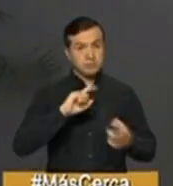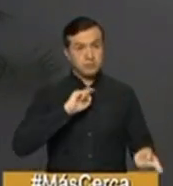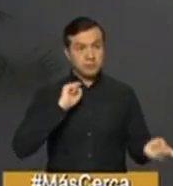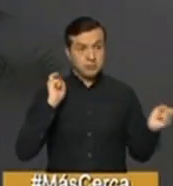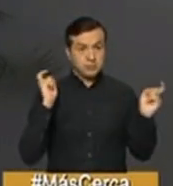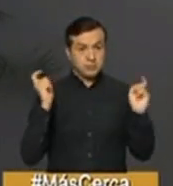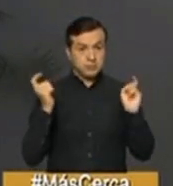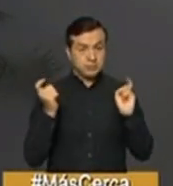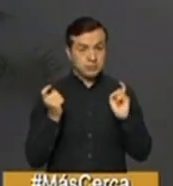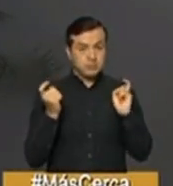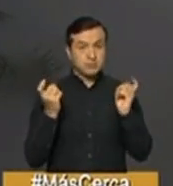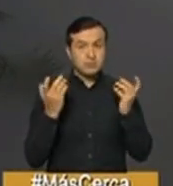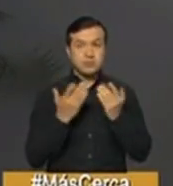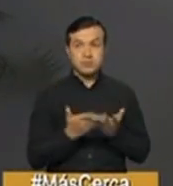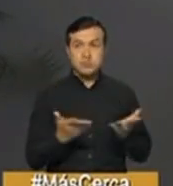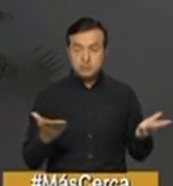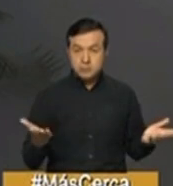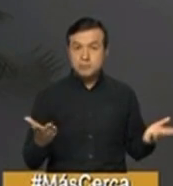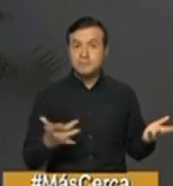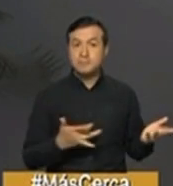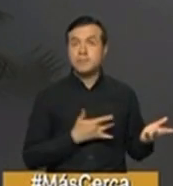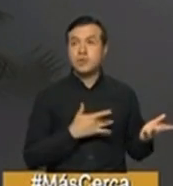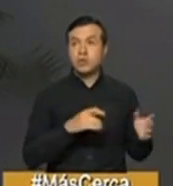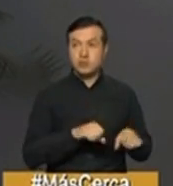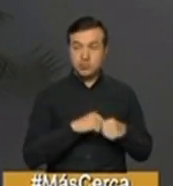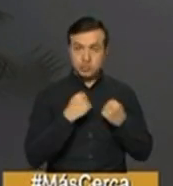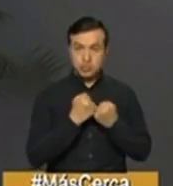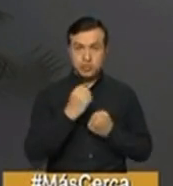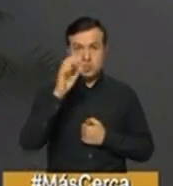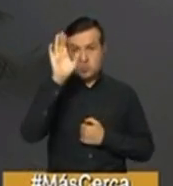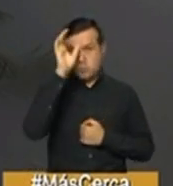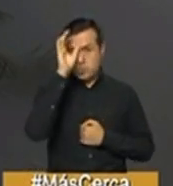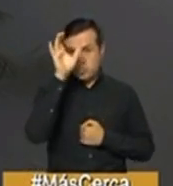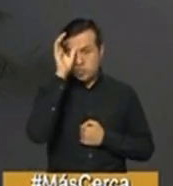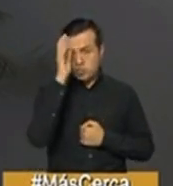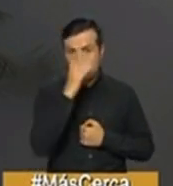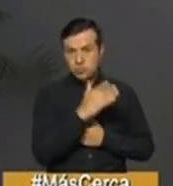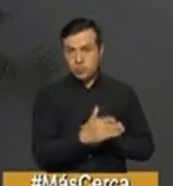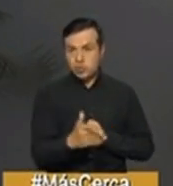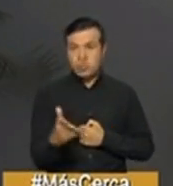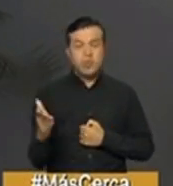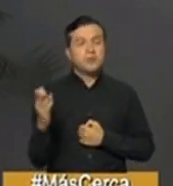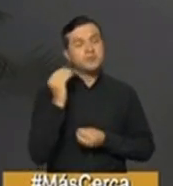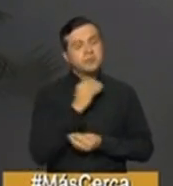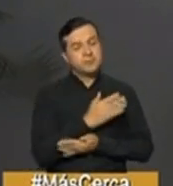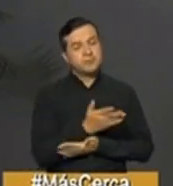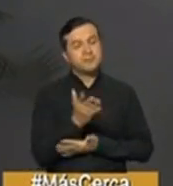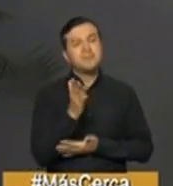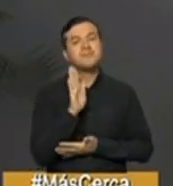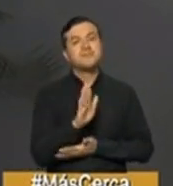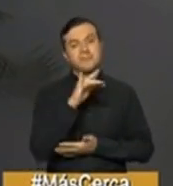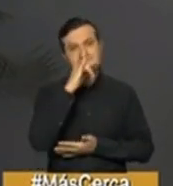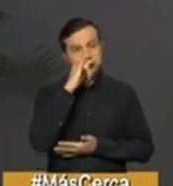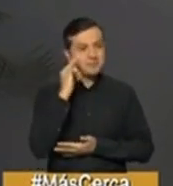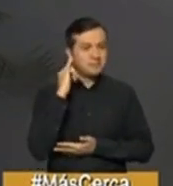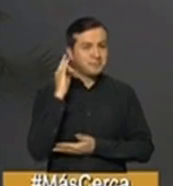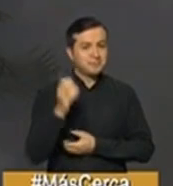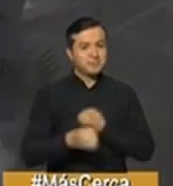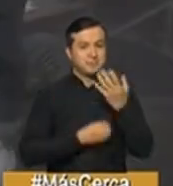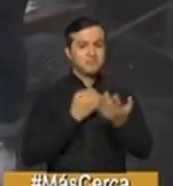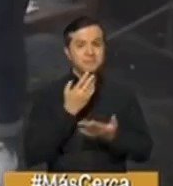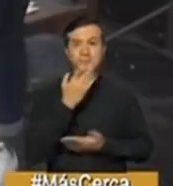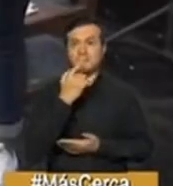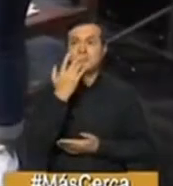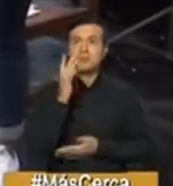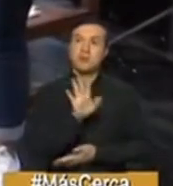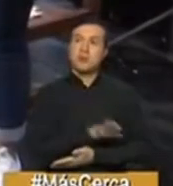cambio, hasta me atrevería a decir social y cultural, que se imparte en cada uno de los niños. ¿Por qué?